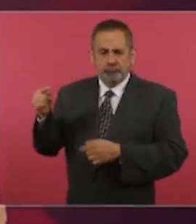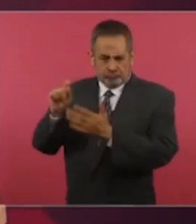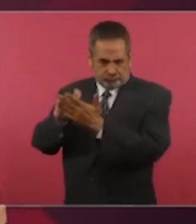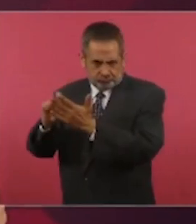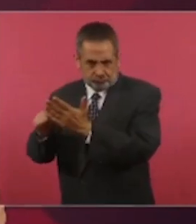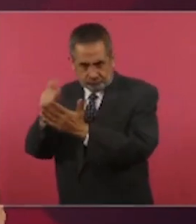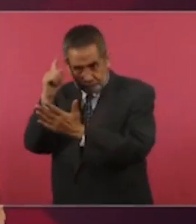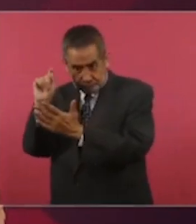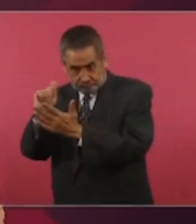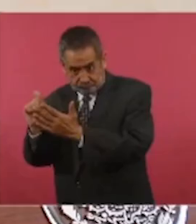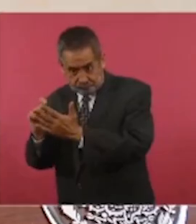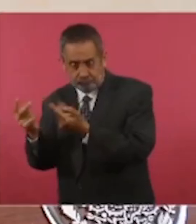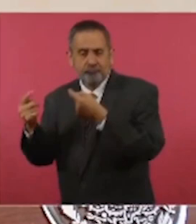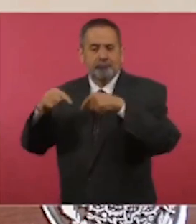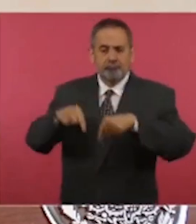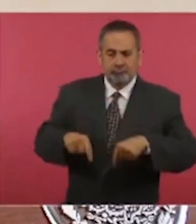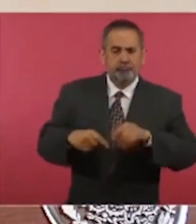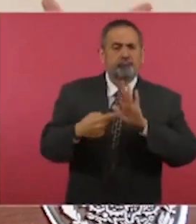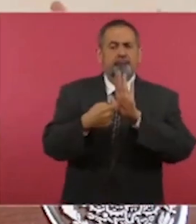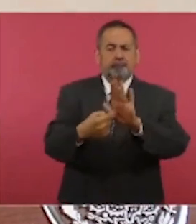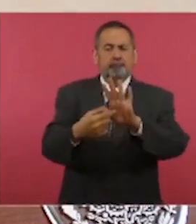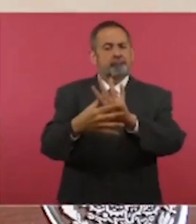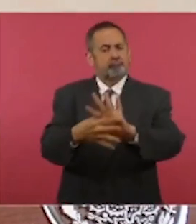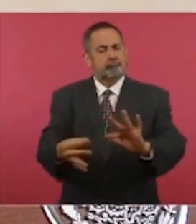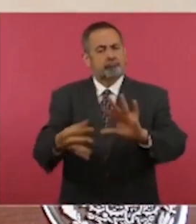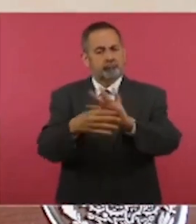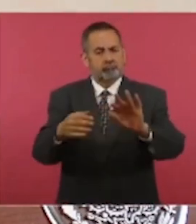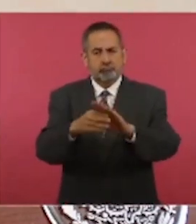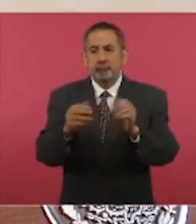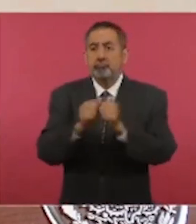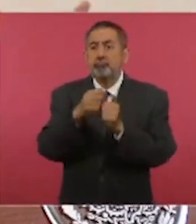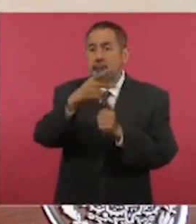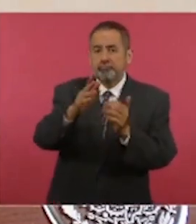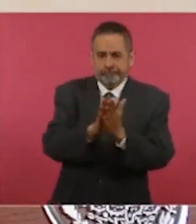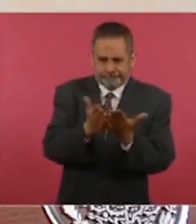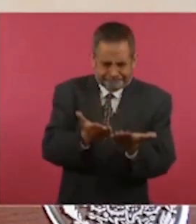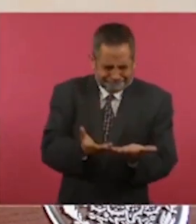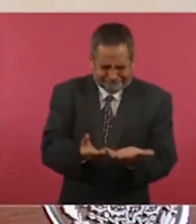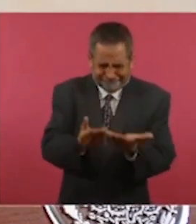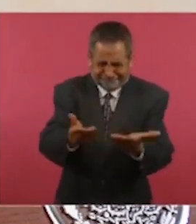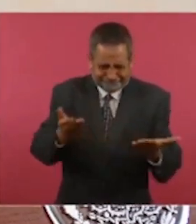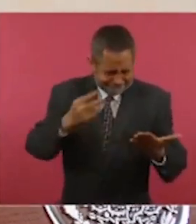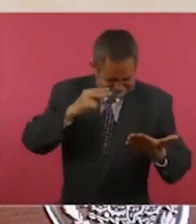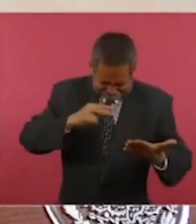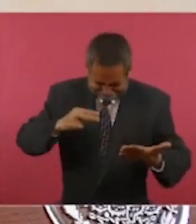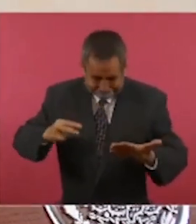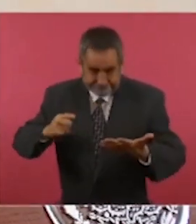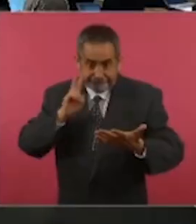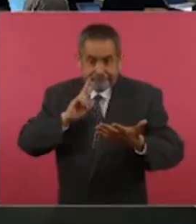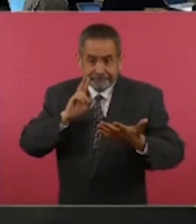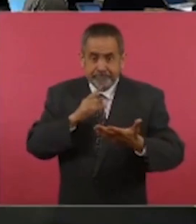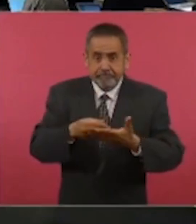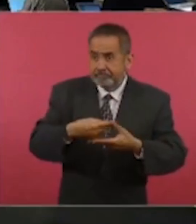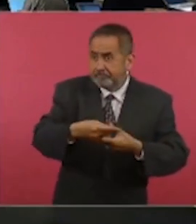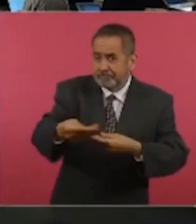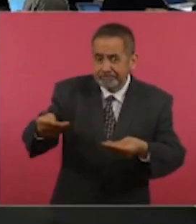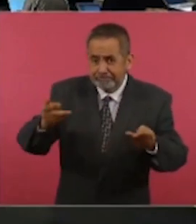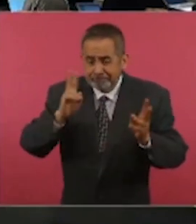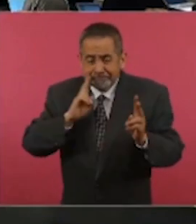libros, pero que además los tengan ustedes. No sé si los pueden